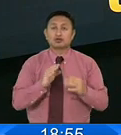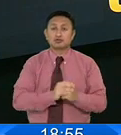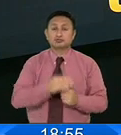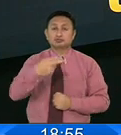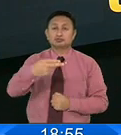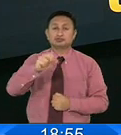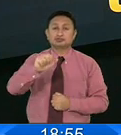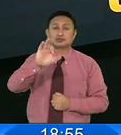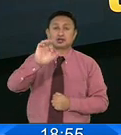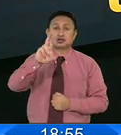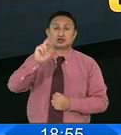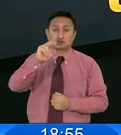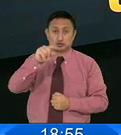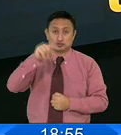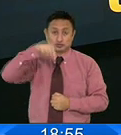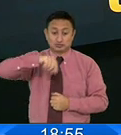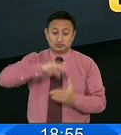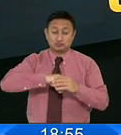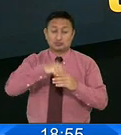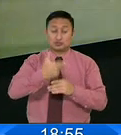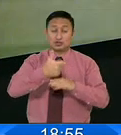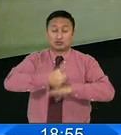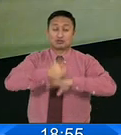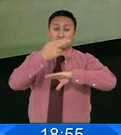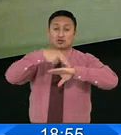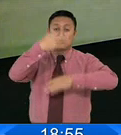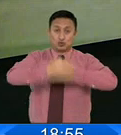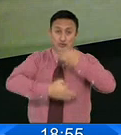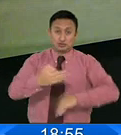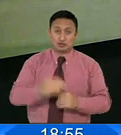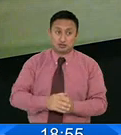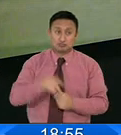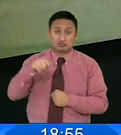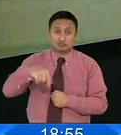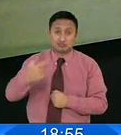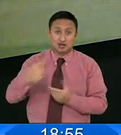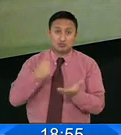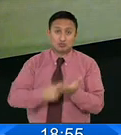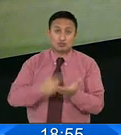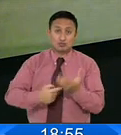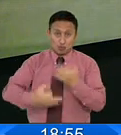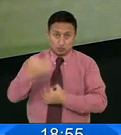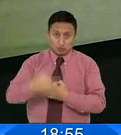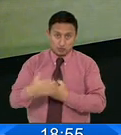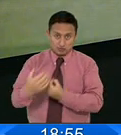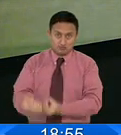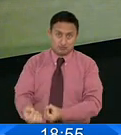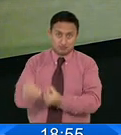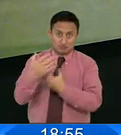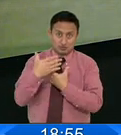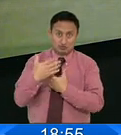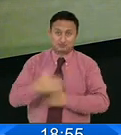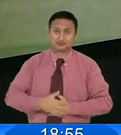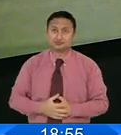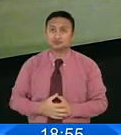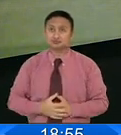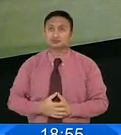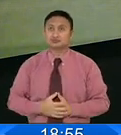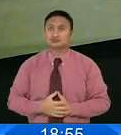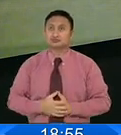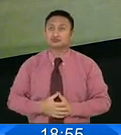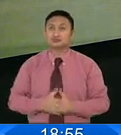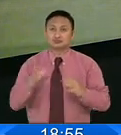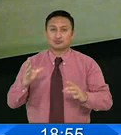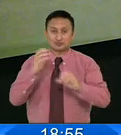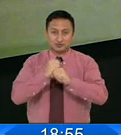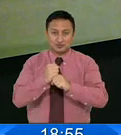Héctor Romero, quien se encuentra en la Corte Nacional de Justicia, donde se desarrolla esta diligencia. Adelante, Héctor, muy buenas noches, te